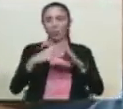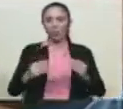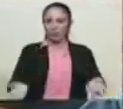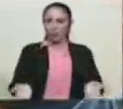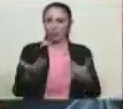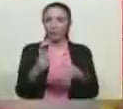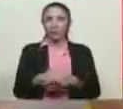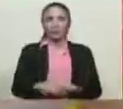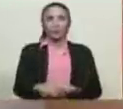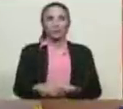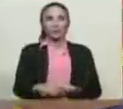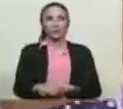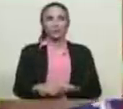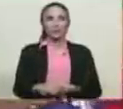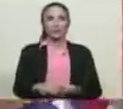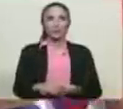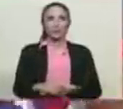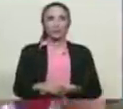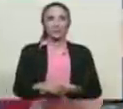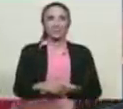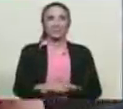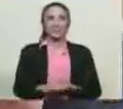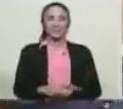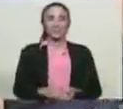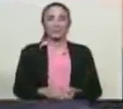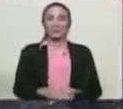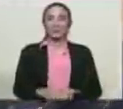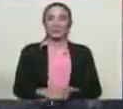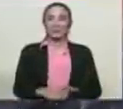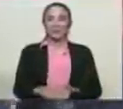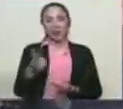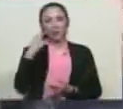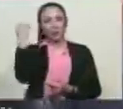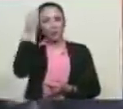¡Vamos! Imagínense ustedes Los Roques.